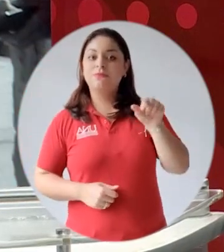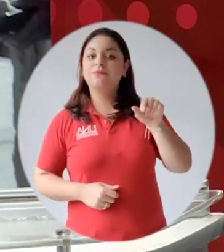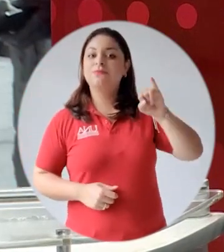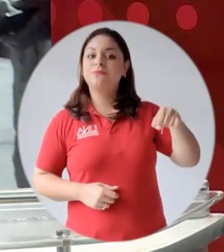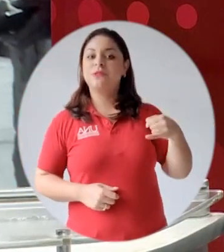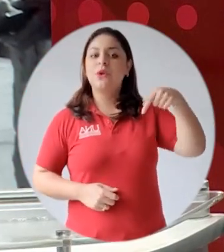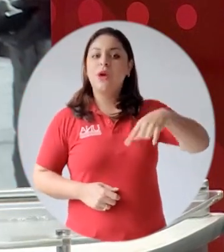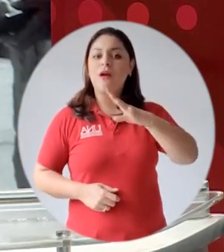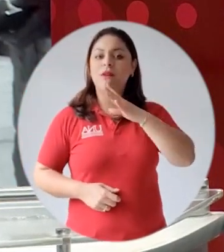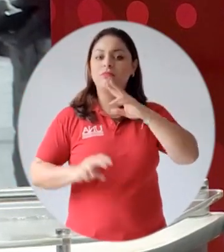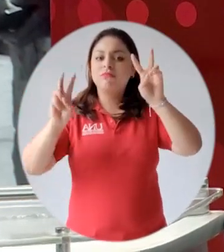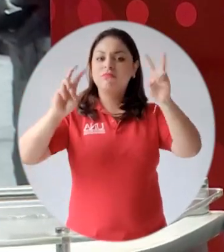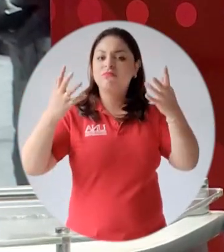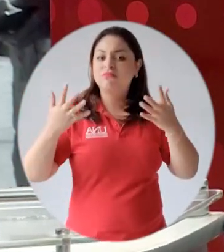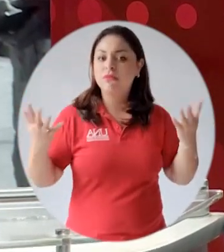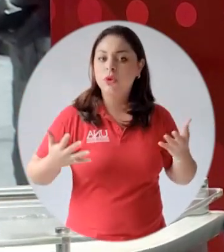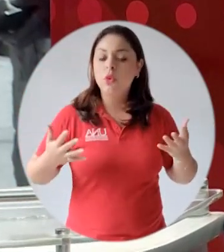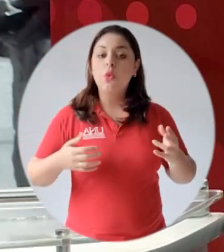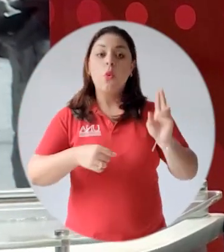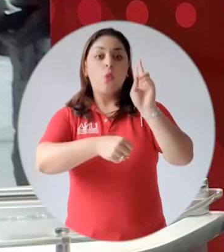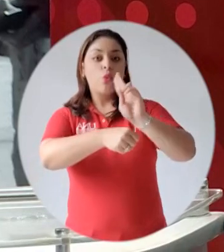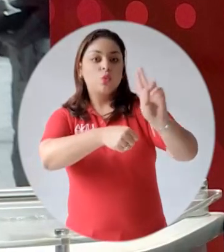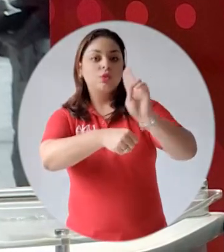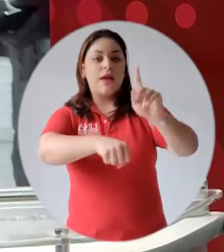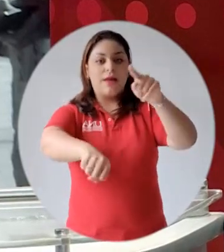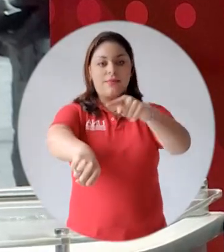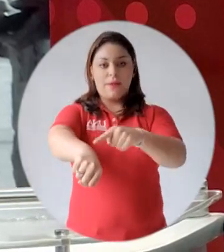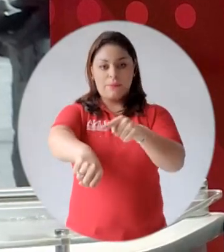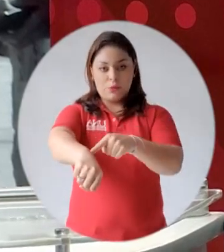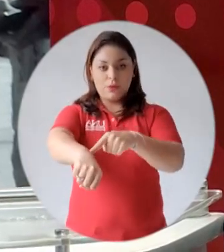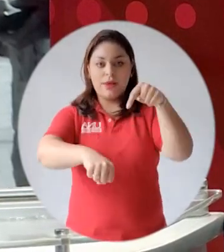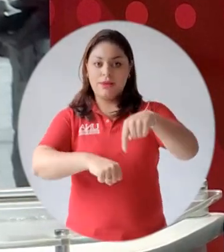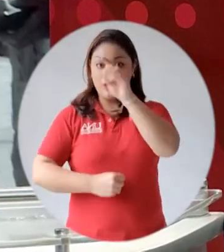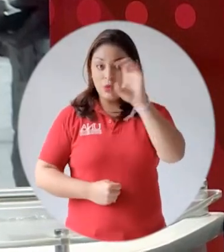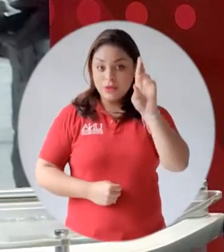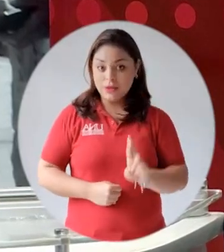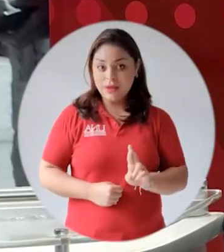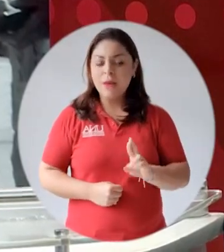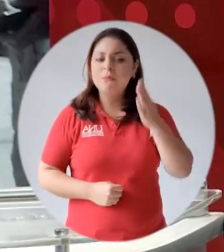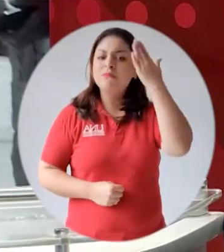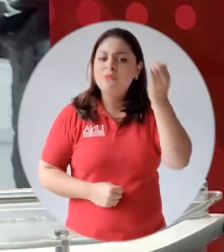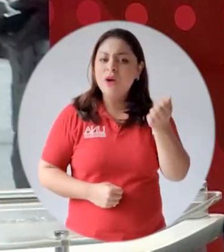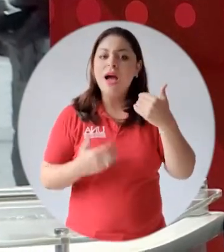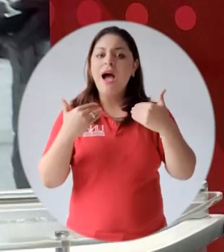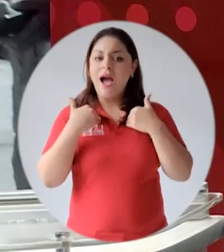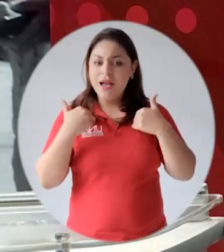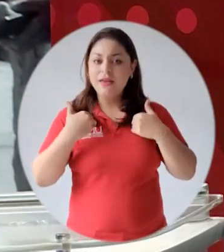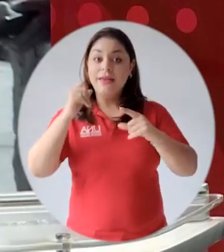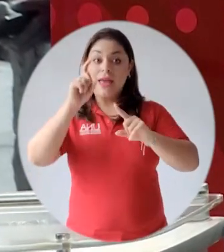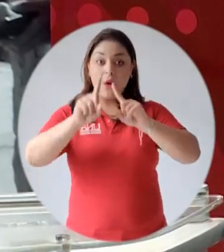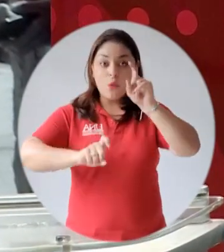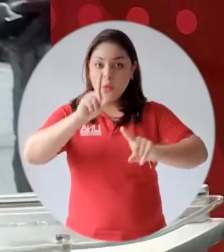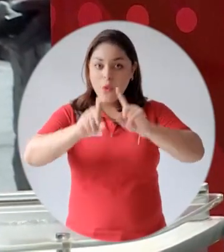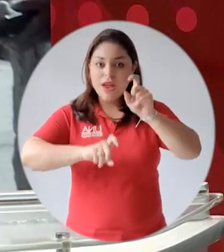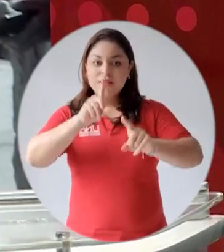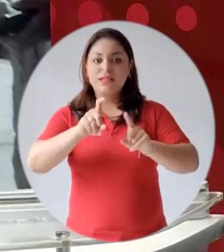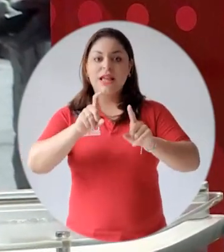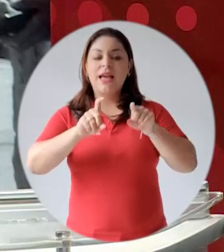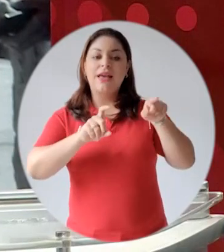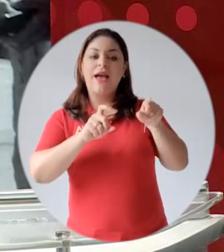hoy vamos a hablar sobre el uso del tiempo en Costa Rica, en el marco de la encuesta que realiza